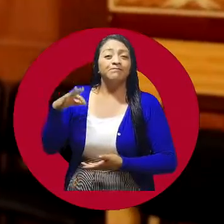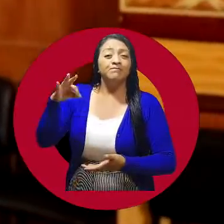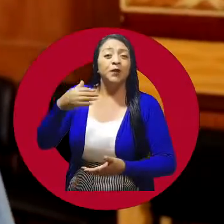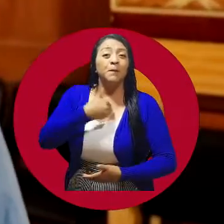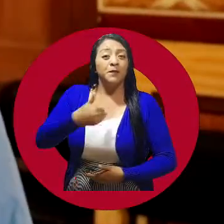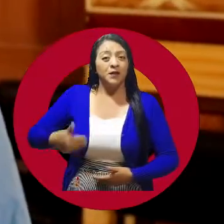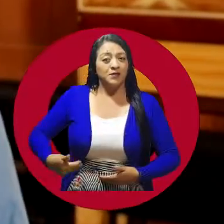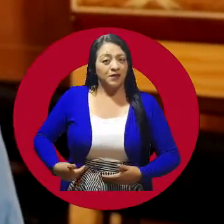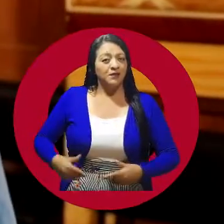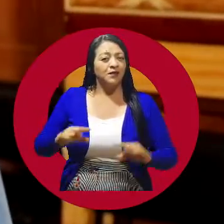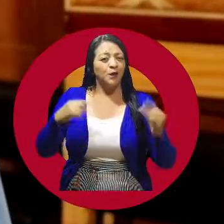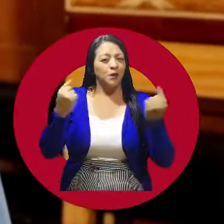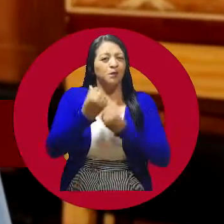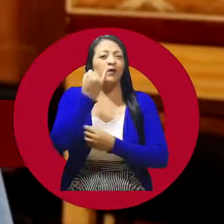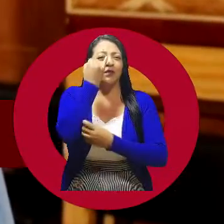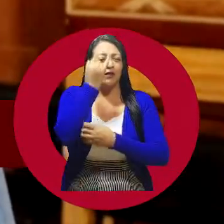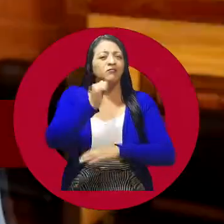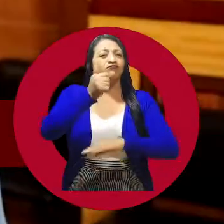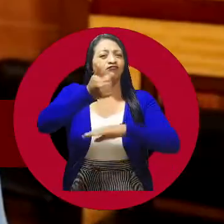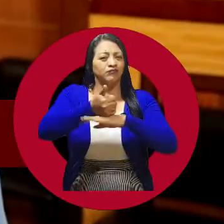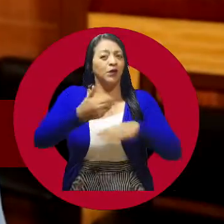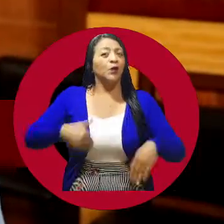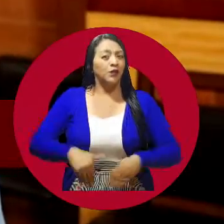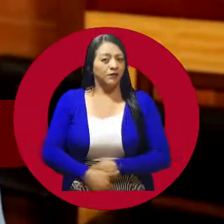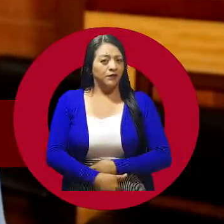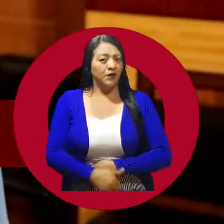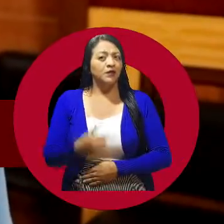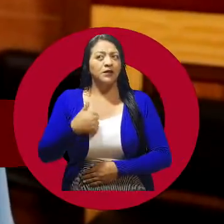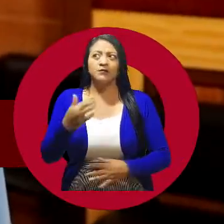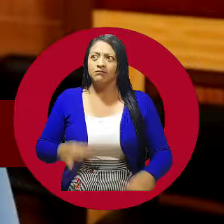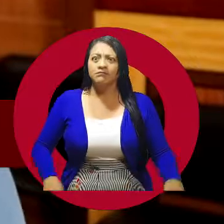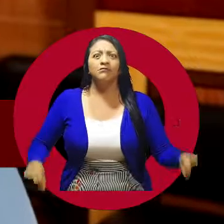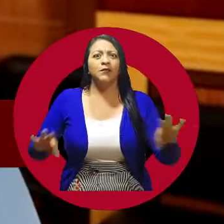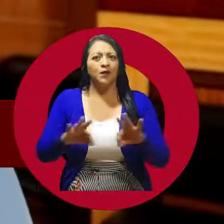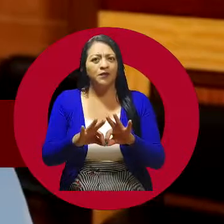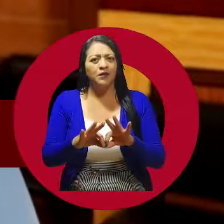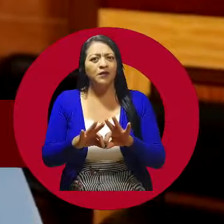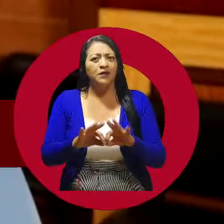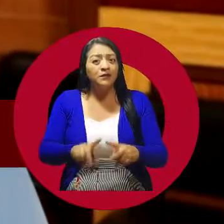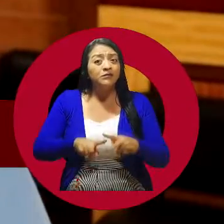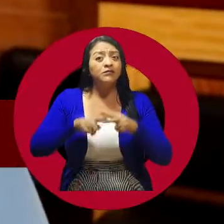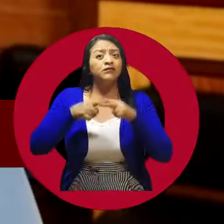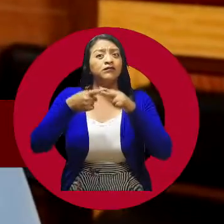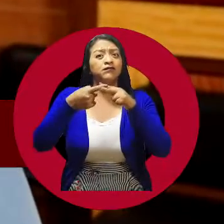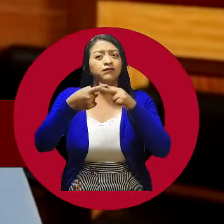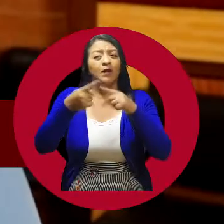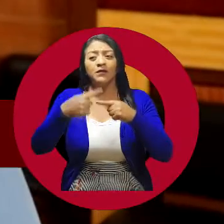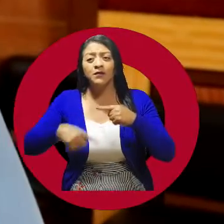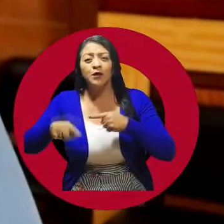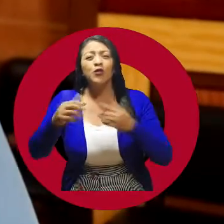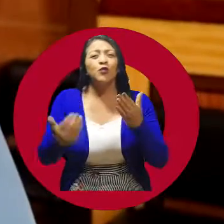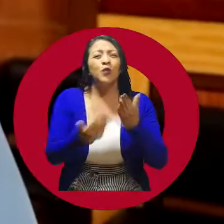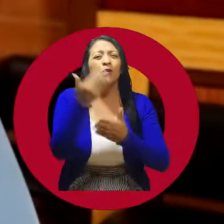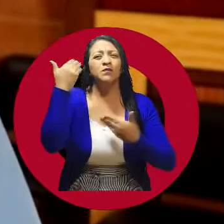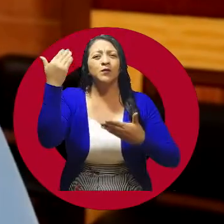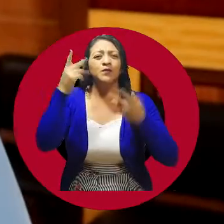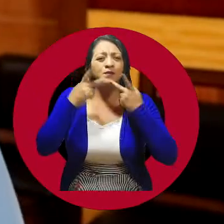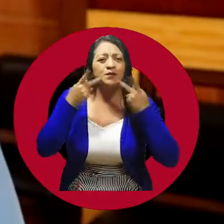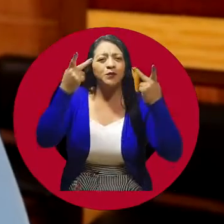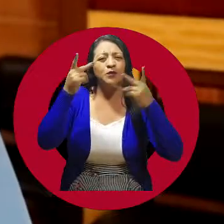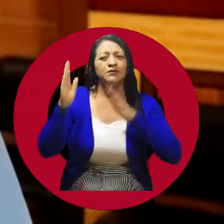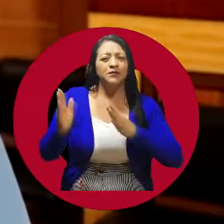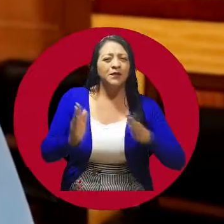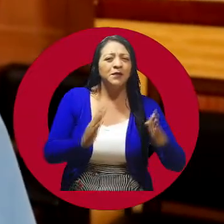Domínguez Huijimbo, soy presidente del Cabildo Quichua Otavalo, y me parece importante porque se va a hacer como la pauta para poder crear nuevas